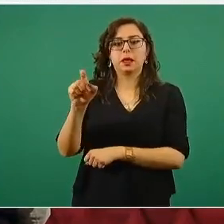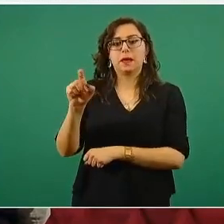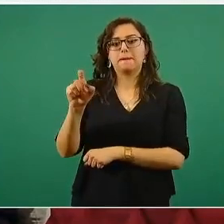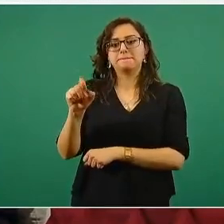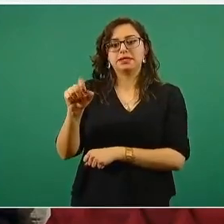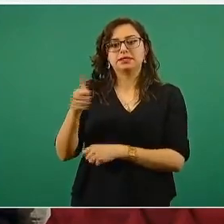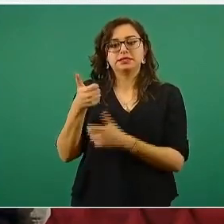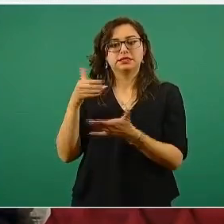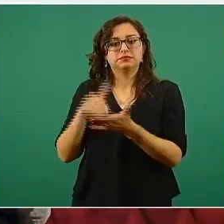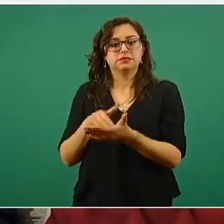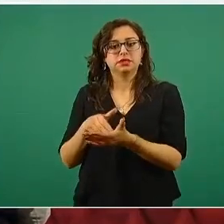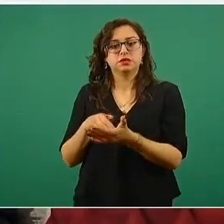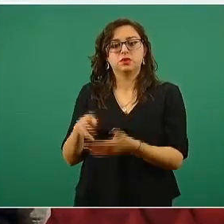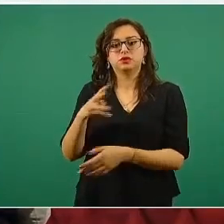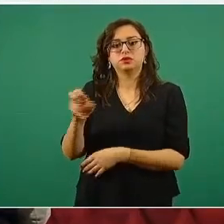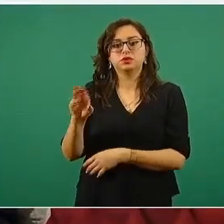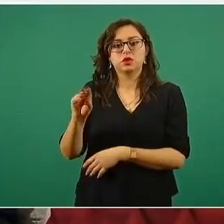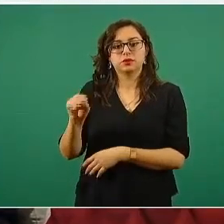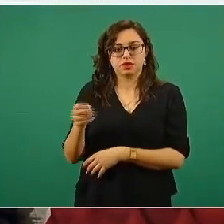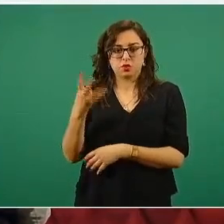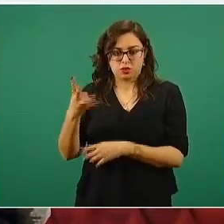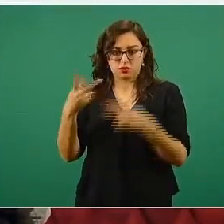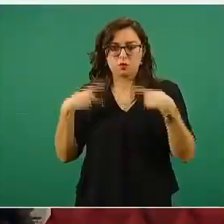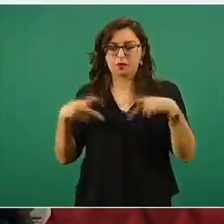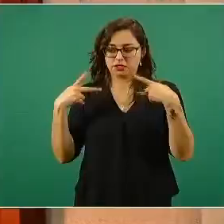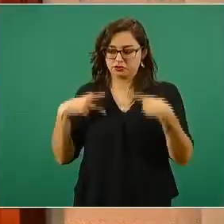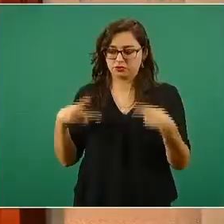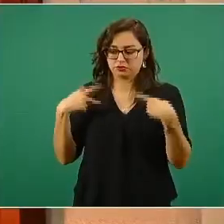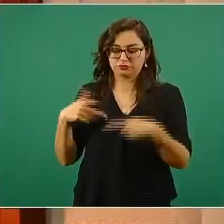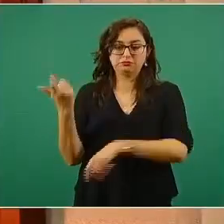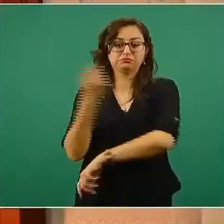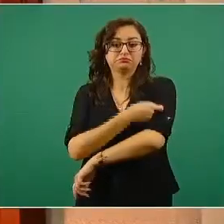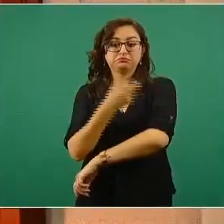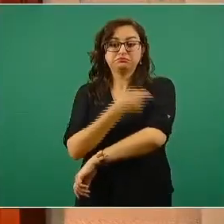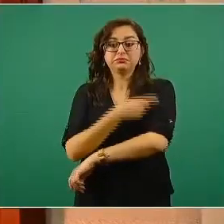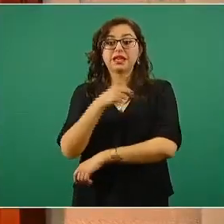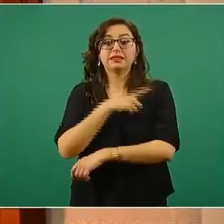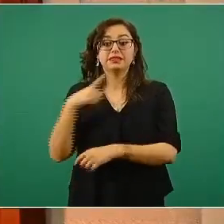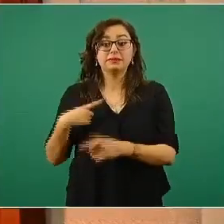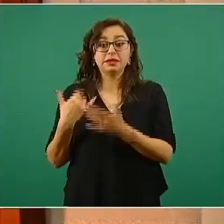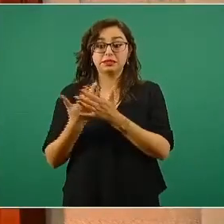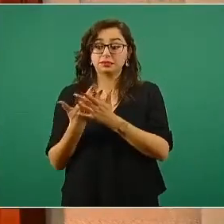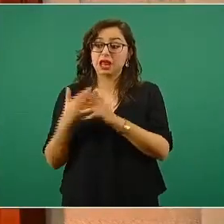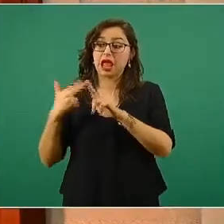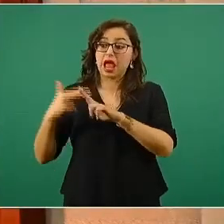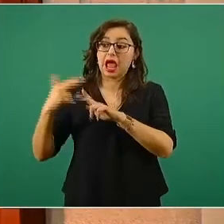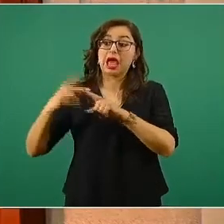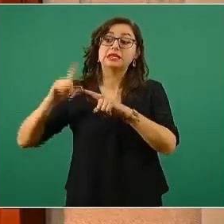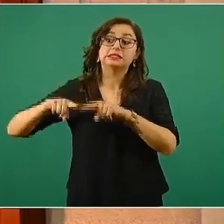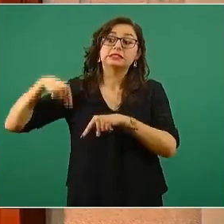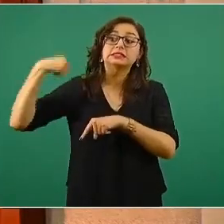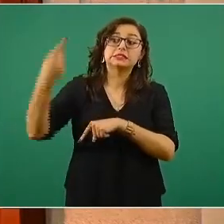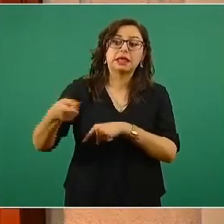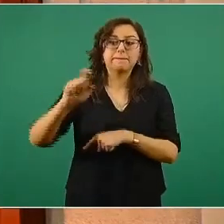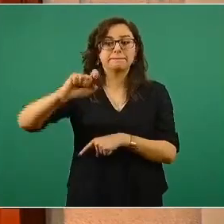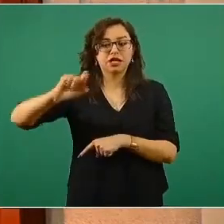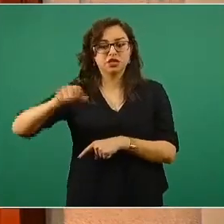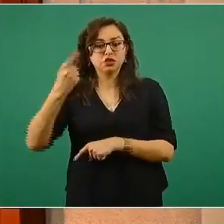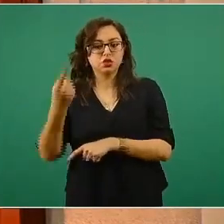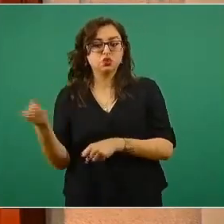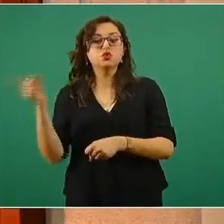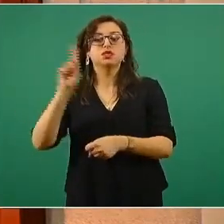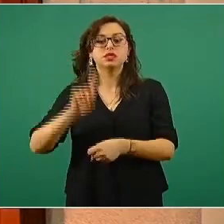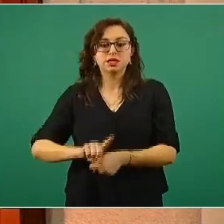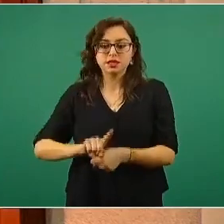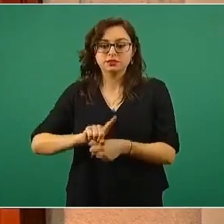426.494 que se han aplicado, y pues estas personas tendrán que esperar al menos 21 días para a partir de ese momento empezar a abrir la temporalidad